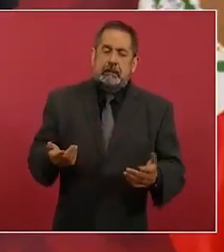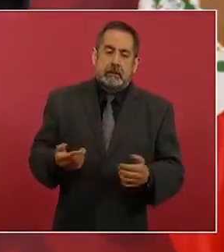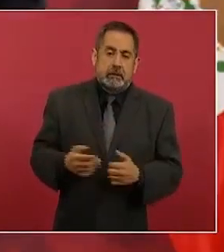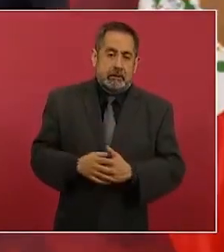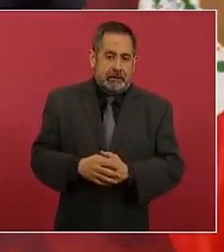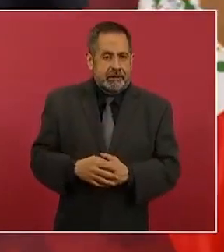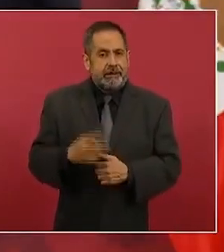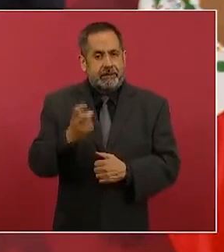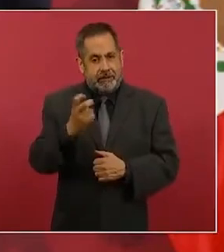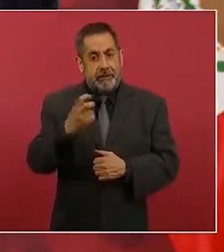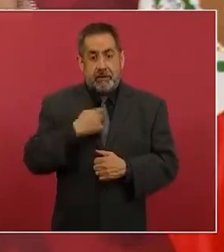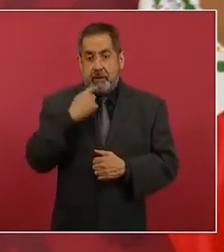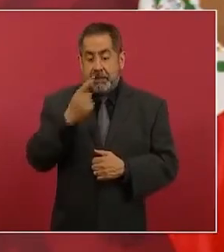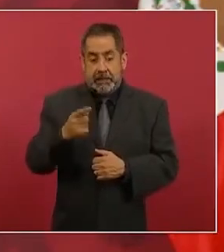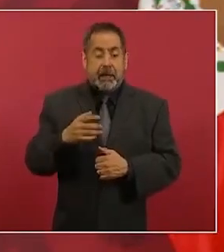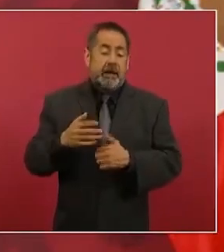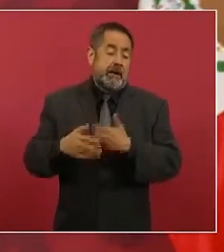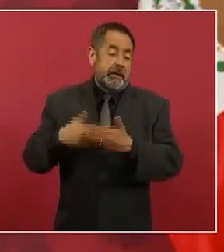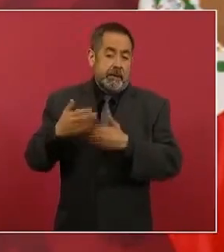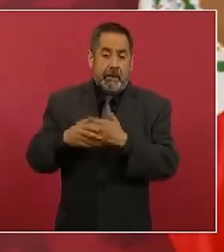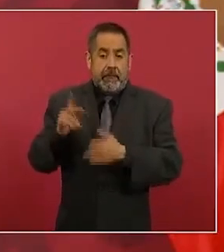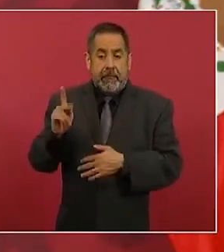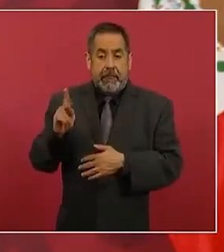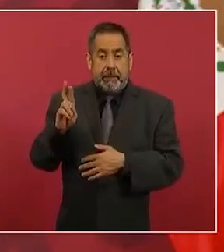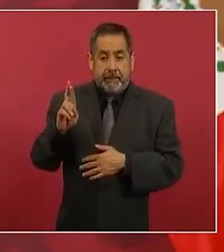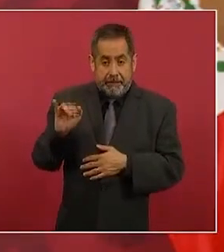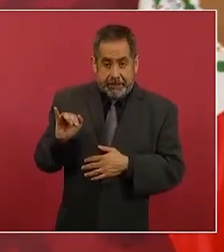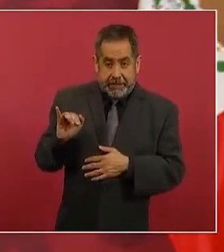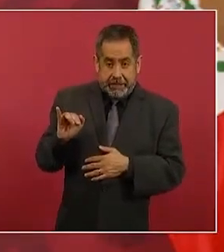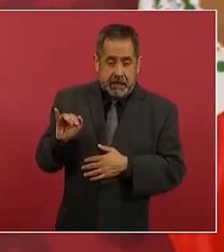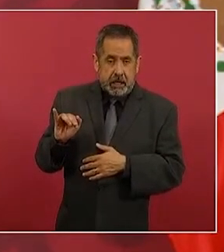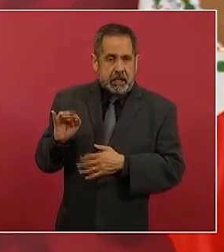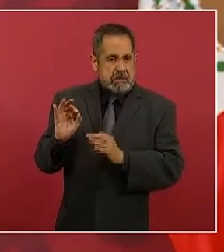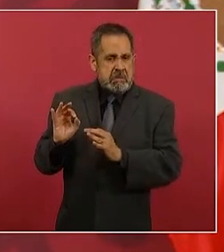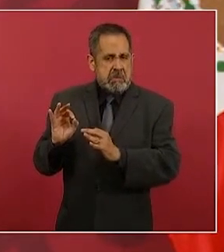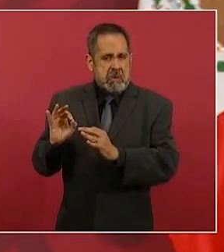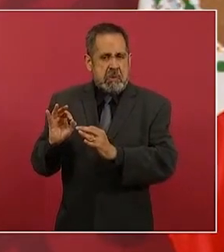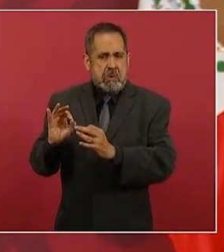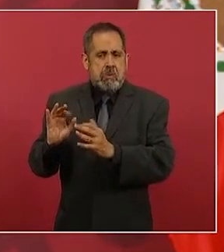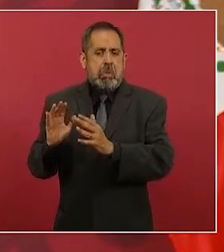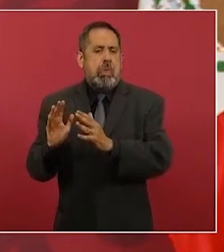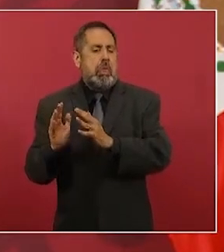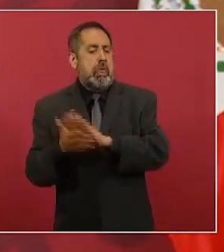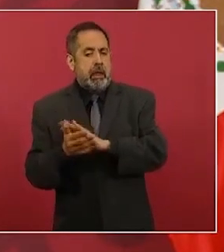Entonces hablaba yo de que luego el PRI se transforma en